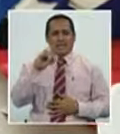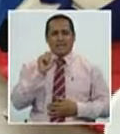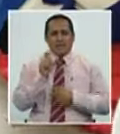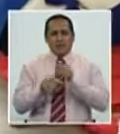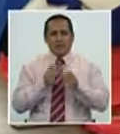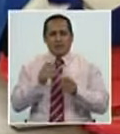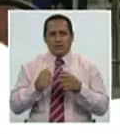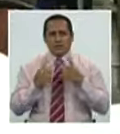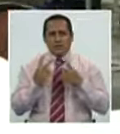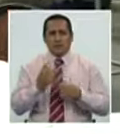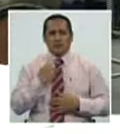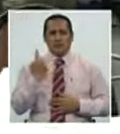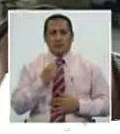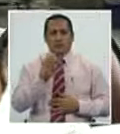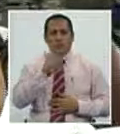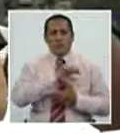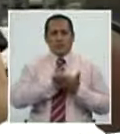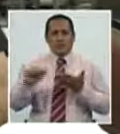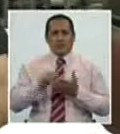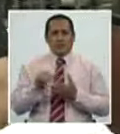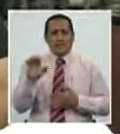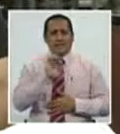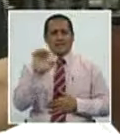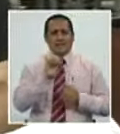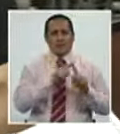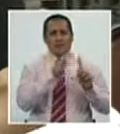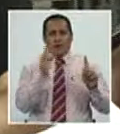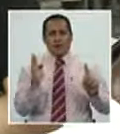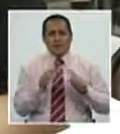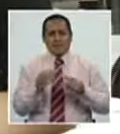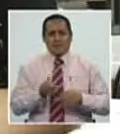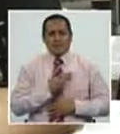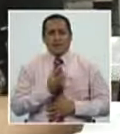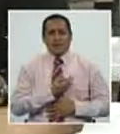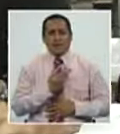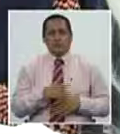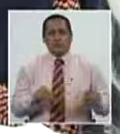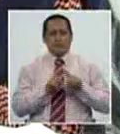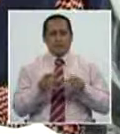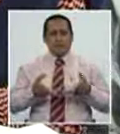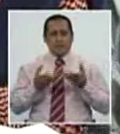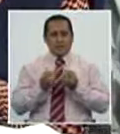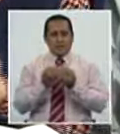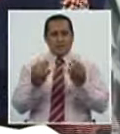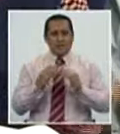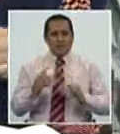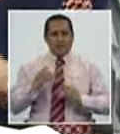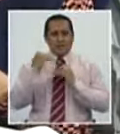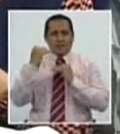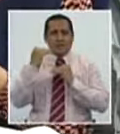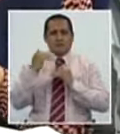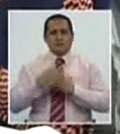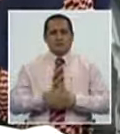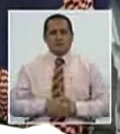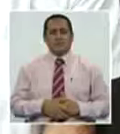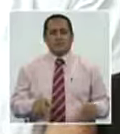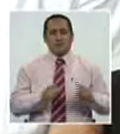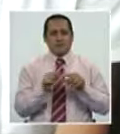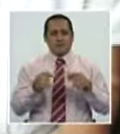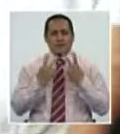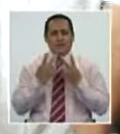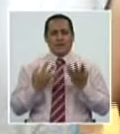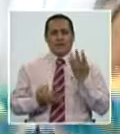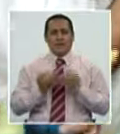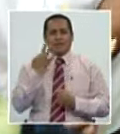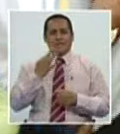300 personas por 4 meses, desde enero hasta mayo, para formarse en varias de las áreas que tiene el CEDPRO, ¿no?